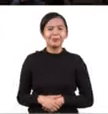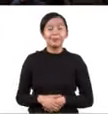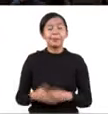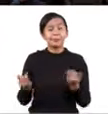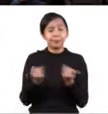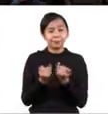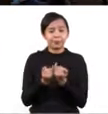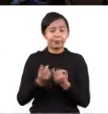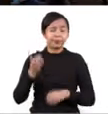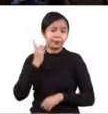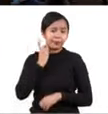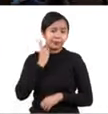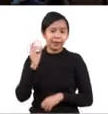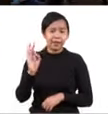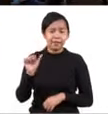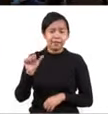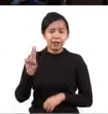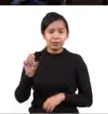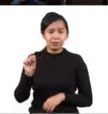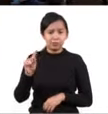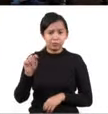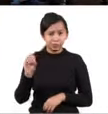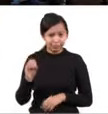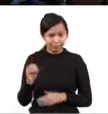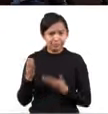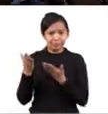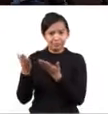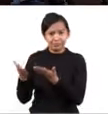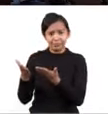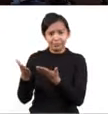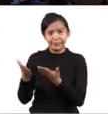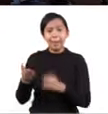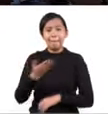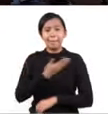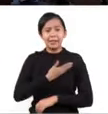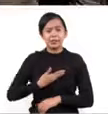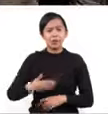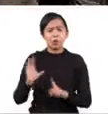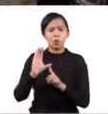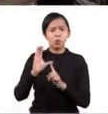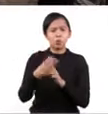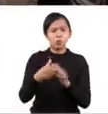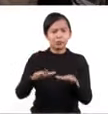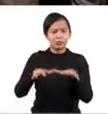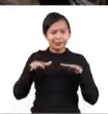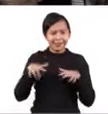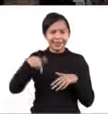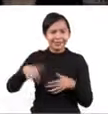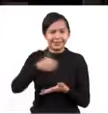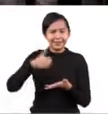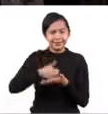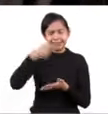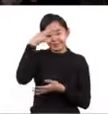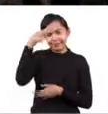Diputado Fausto Manuel Zamorano Esparza, presidente del Congreso de la Ciudad de México.